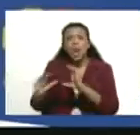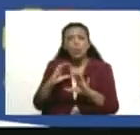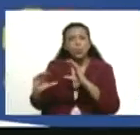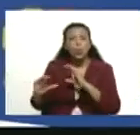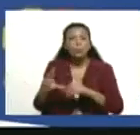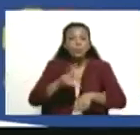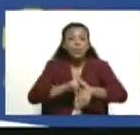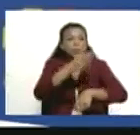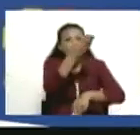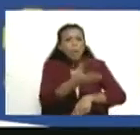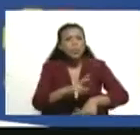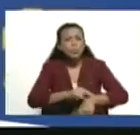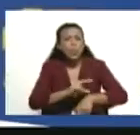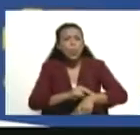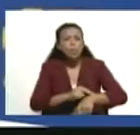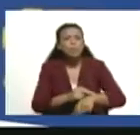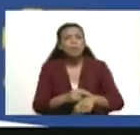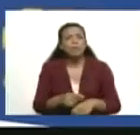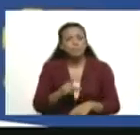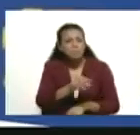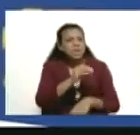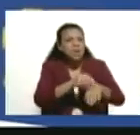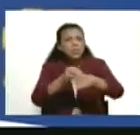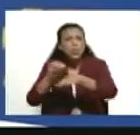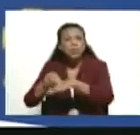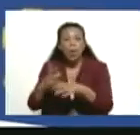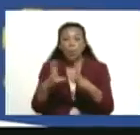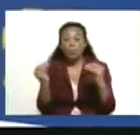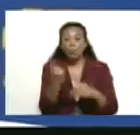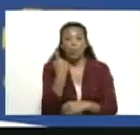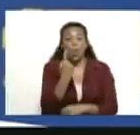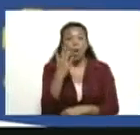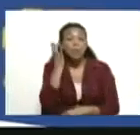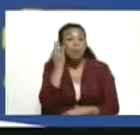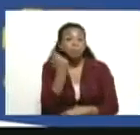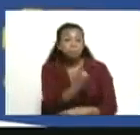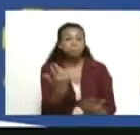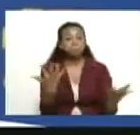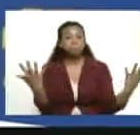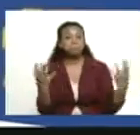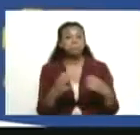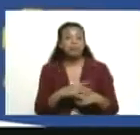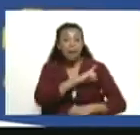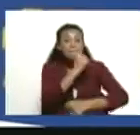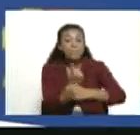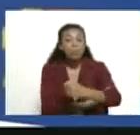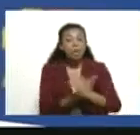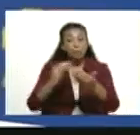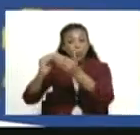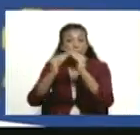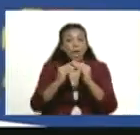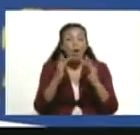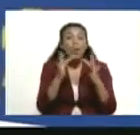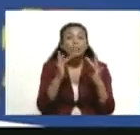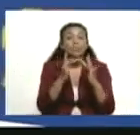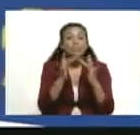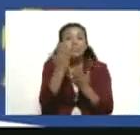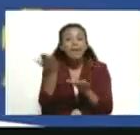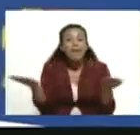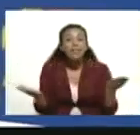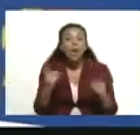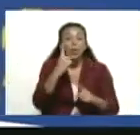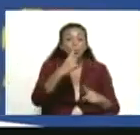doctora Semprún, Elsie, mira, puras mujeres. Me gusta tanto que el poder popular se conecte con